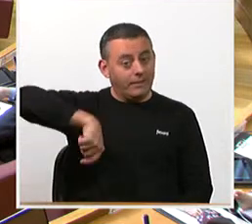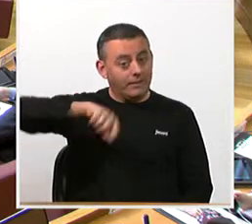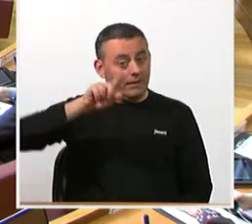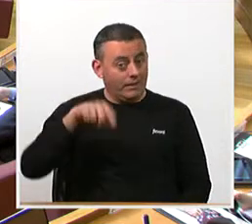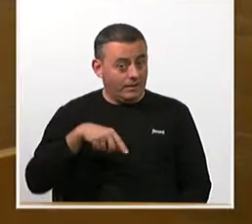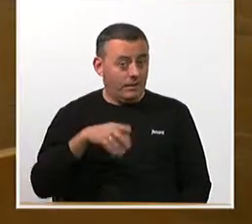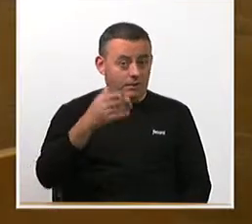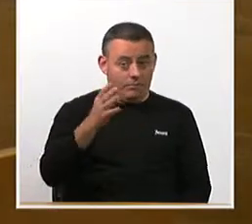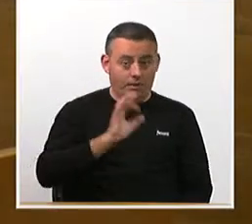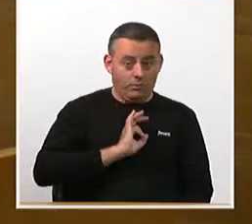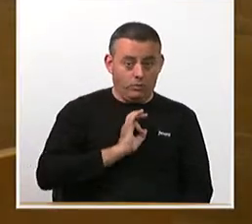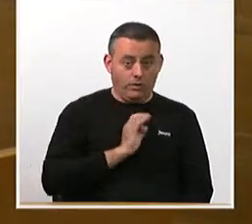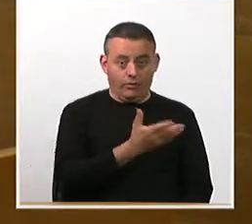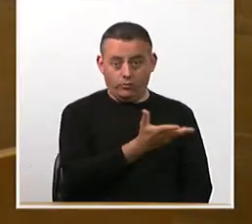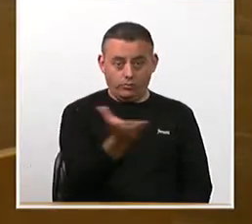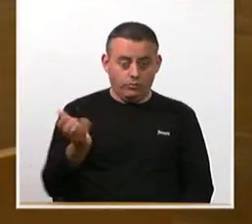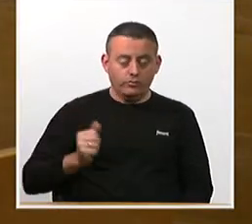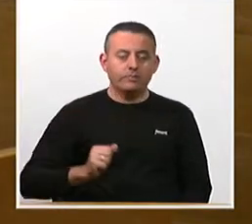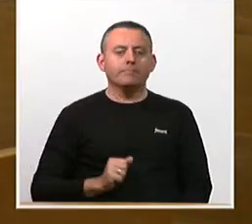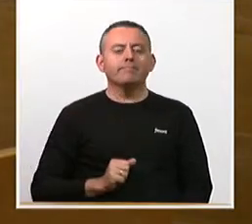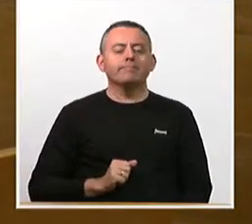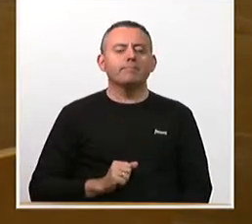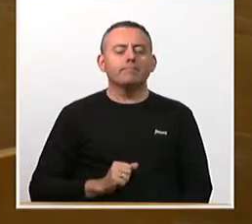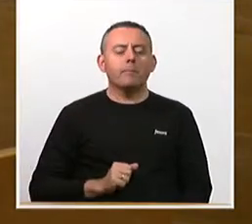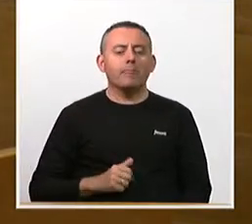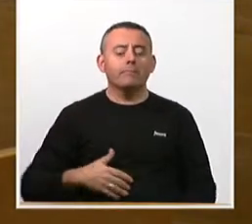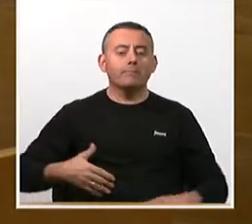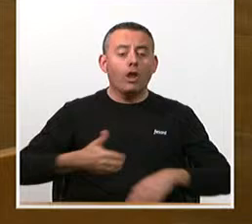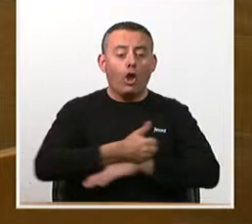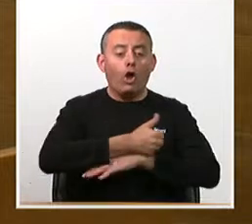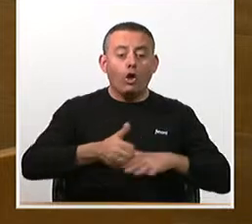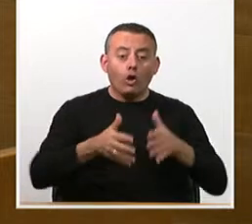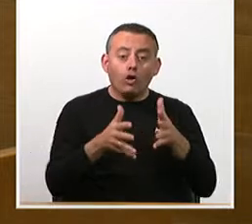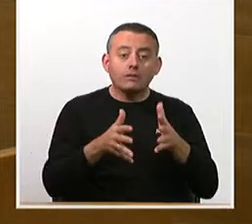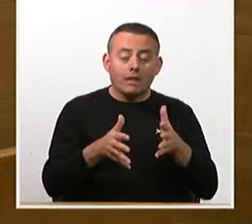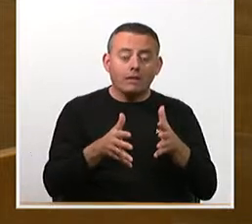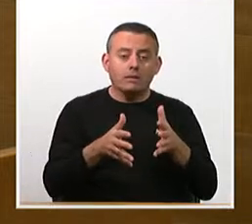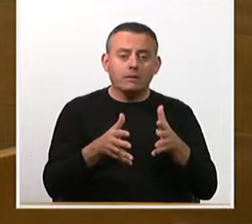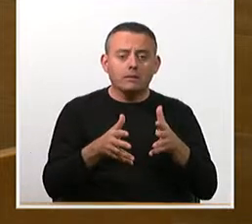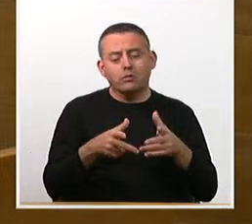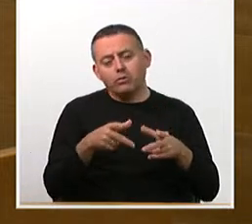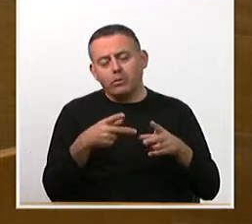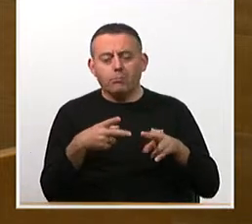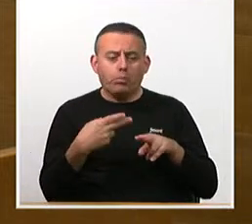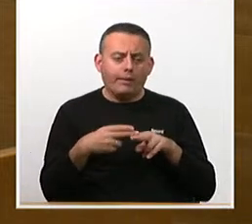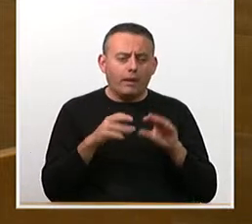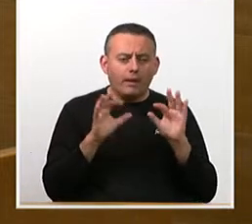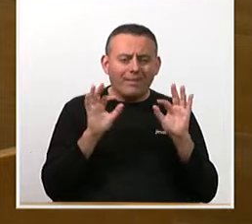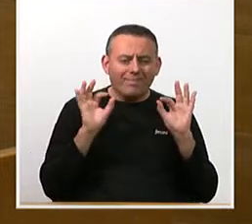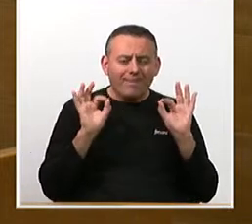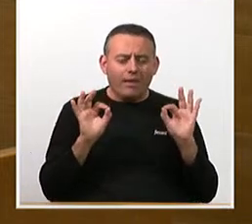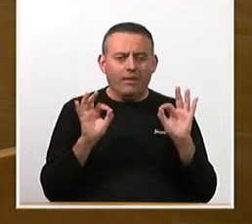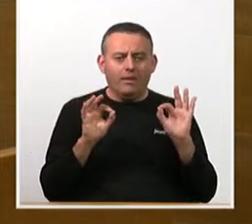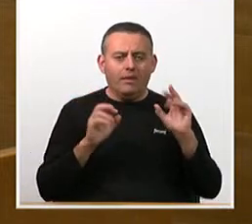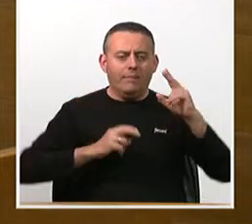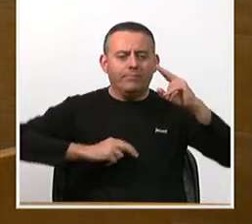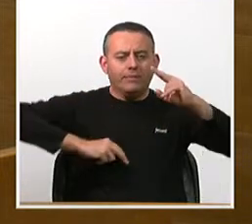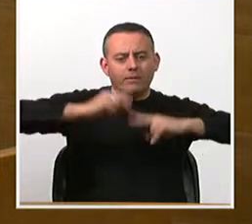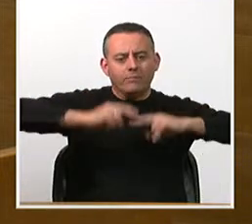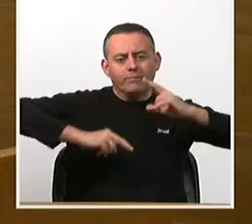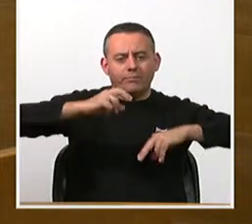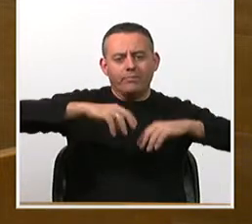Lawrence la política general del consell en materia de infraestructuras educativas va a estar